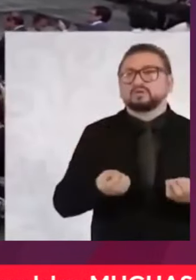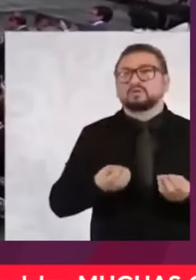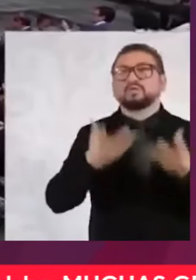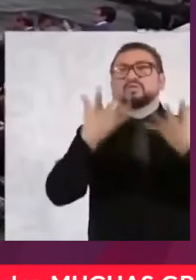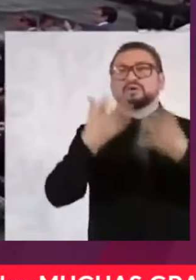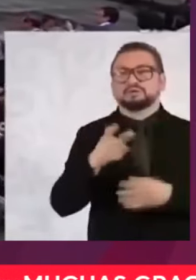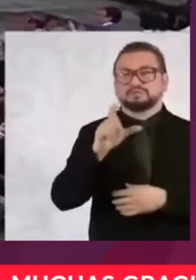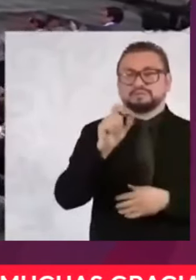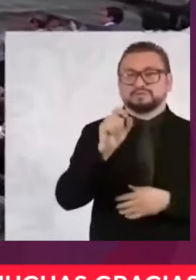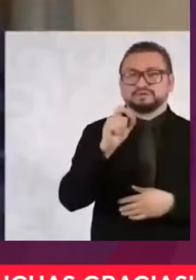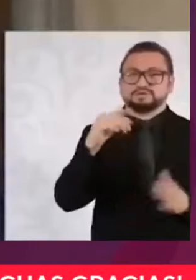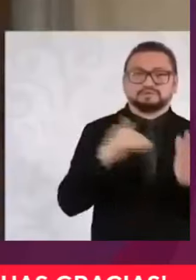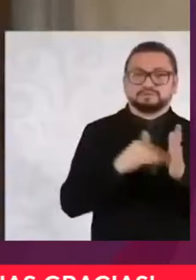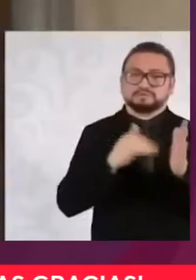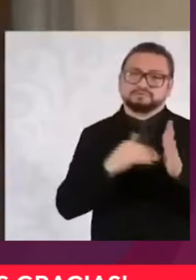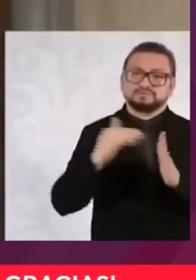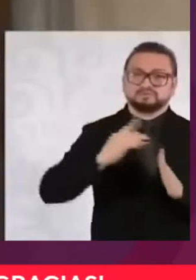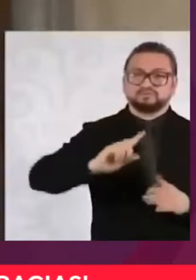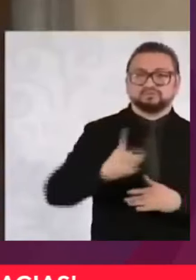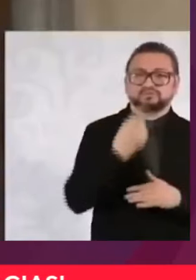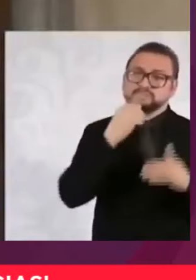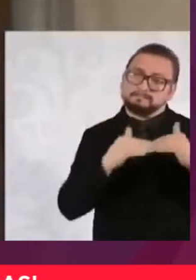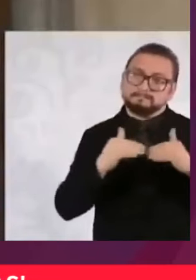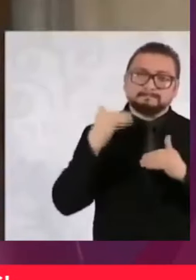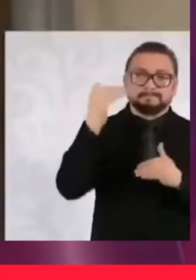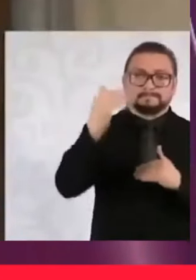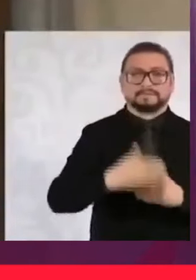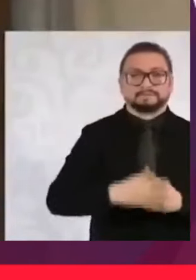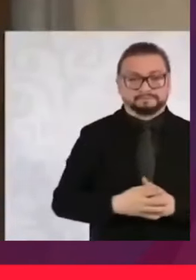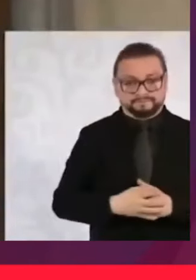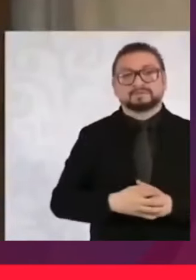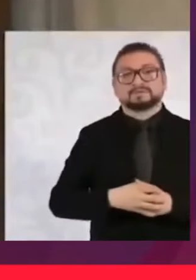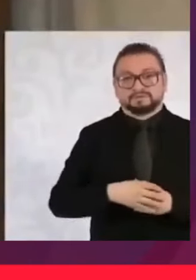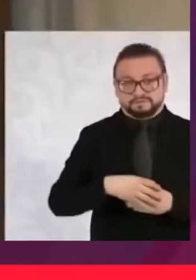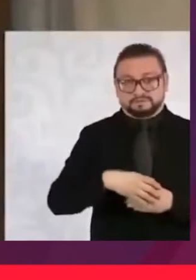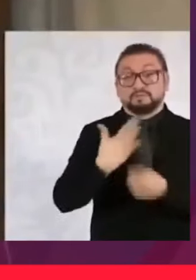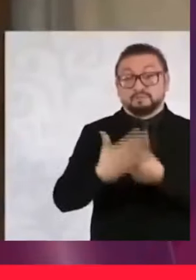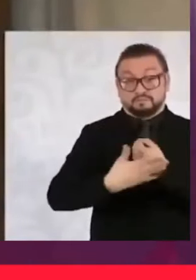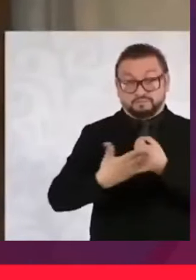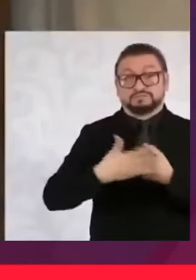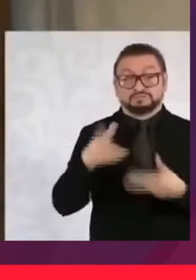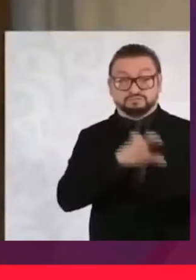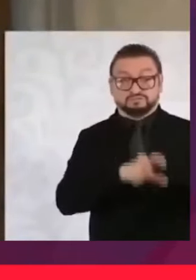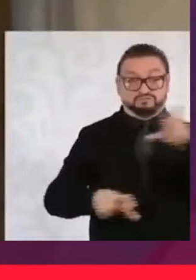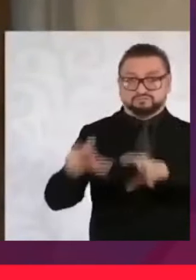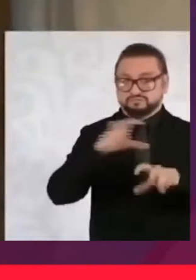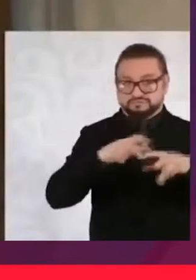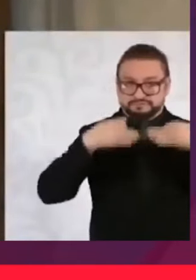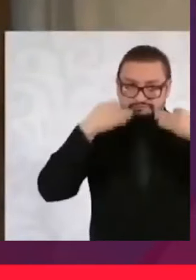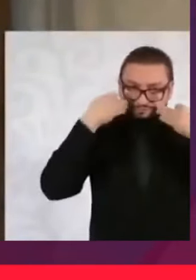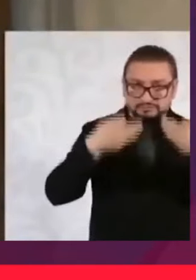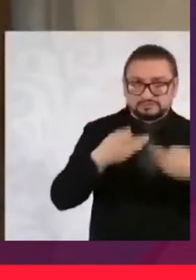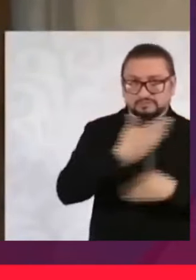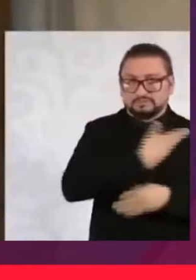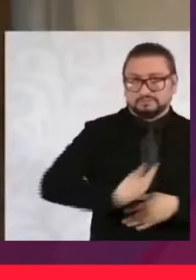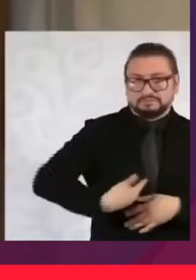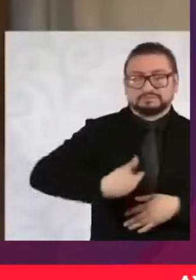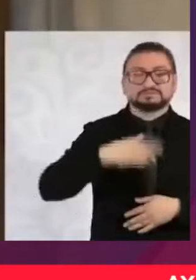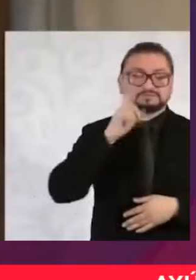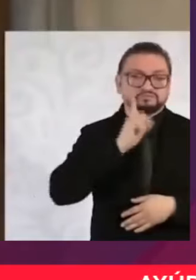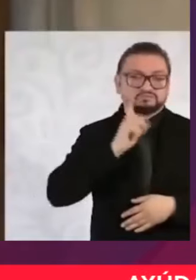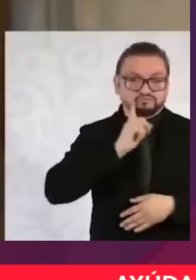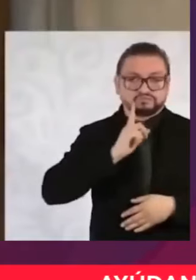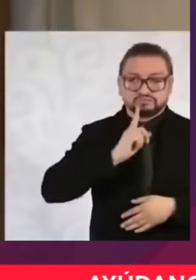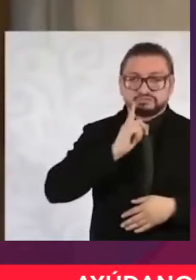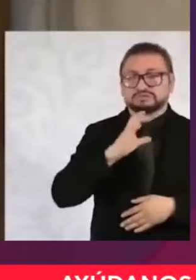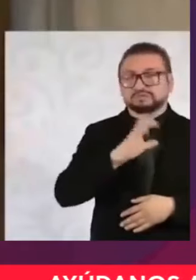rebasan los 20 mil millones de dólares. Los anuncios de No es inversión que hoy se cierto. hicieron en presencia de la presidenta Claudia